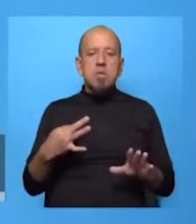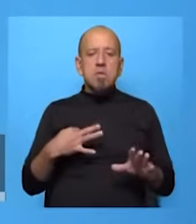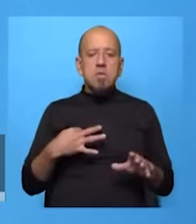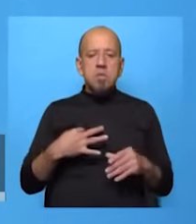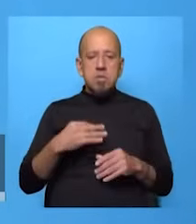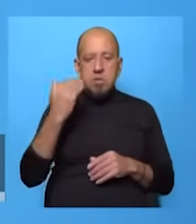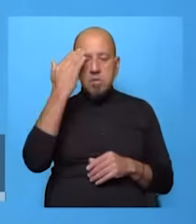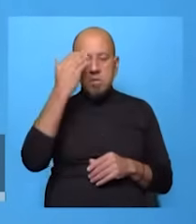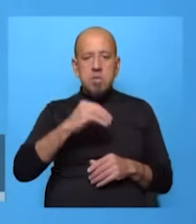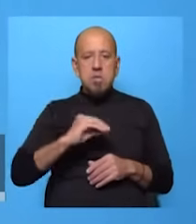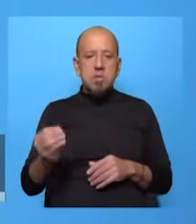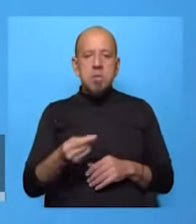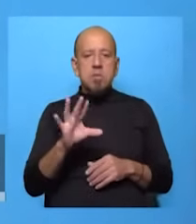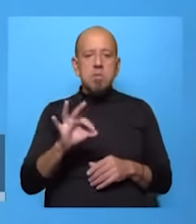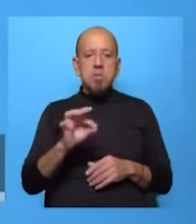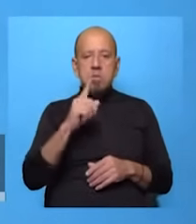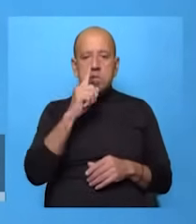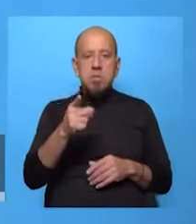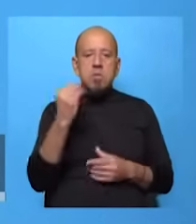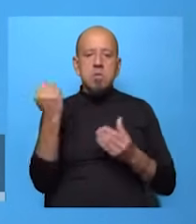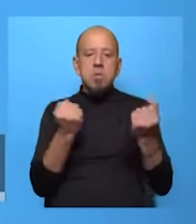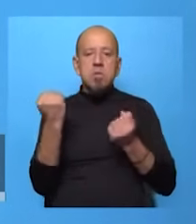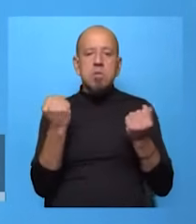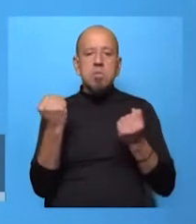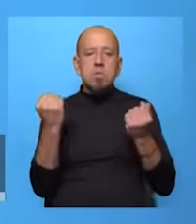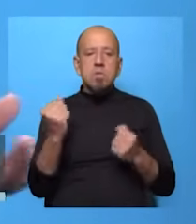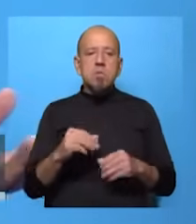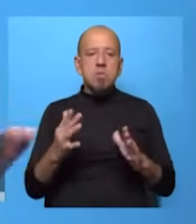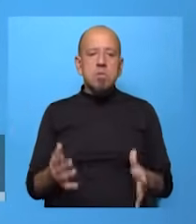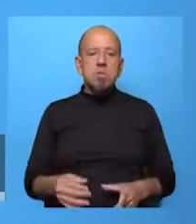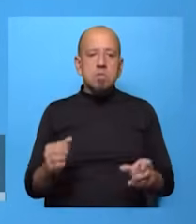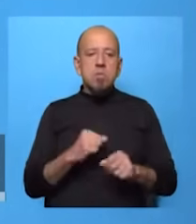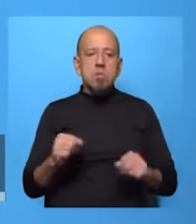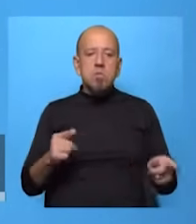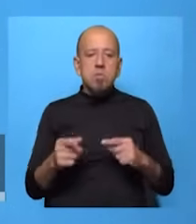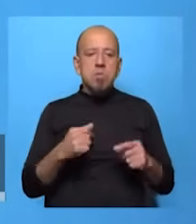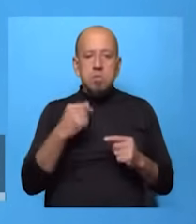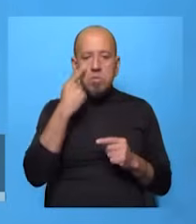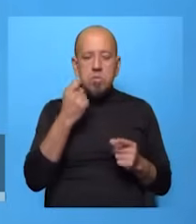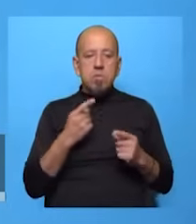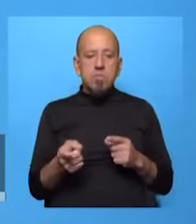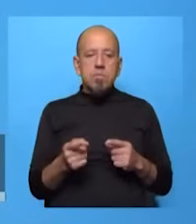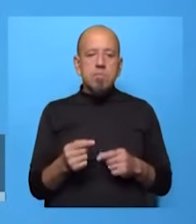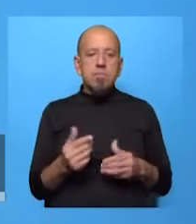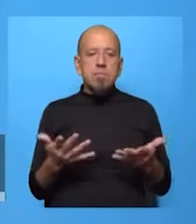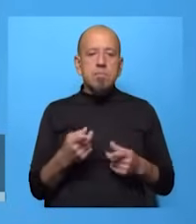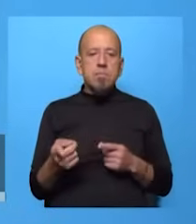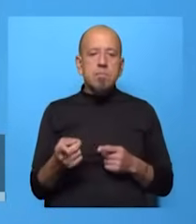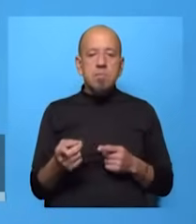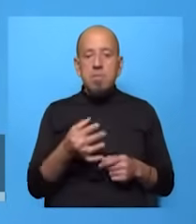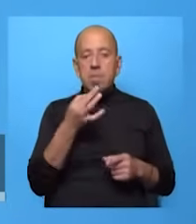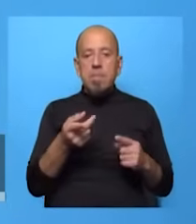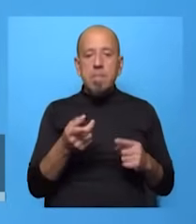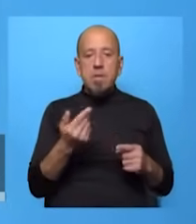en frente amplio se perdieron 50.000 puestos de trabajo porque la economía del mundo se enfrió y no tuvimos la capacidad de reaccionar a tiempo ahora lo que no dice el presidente es